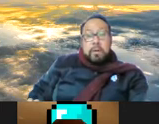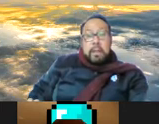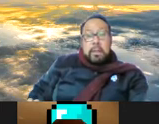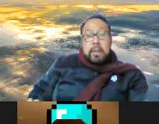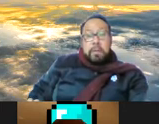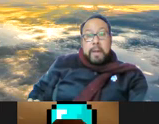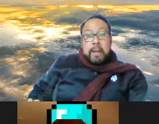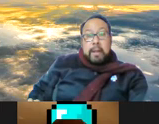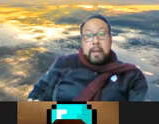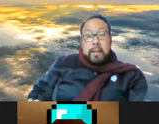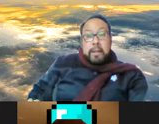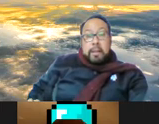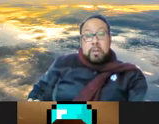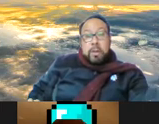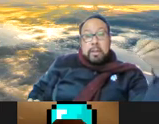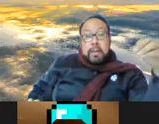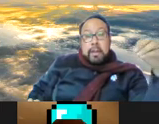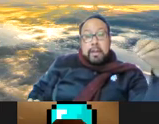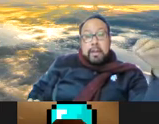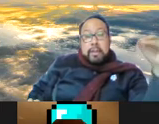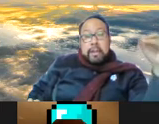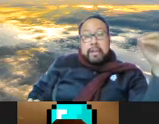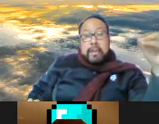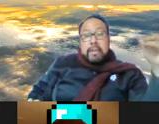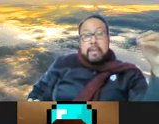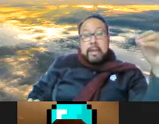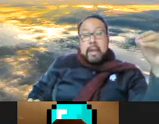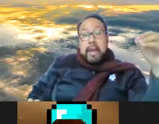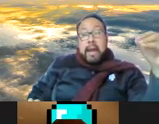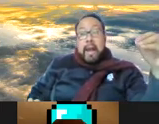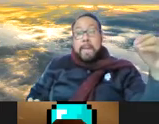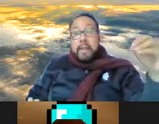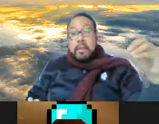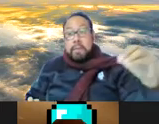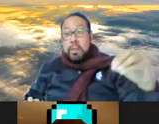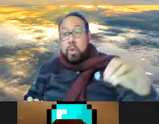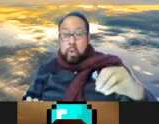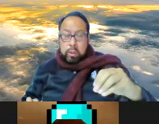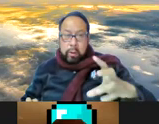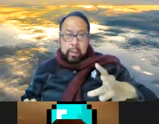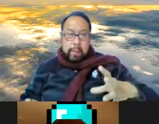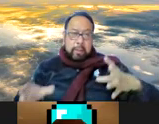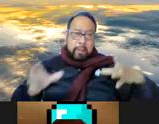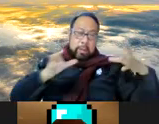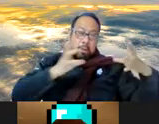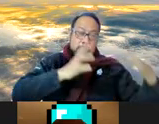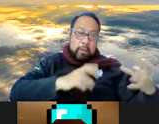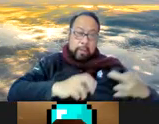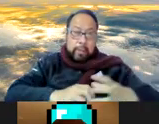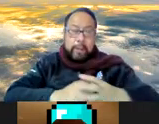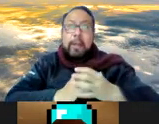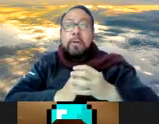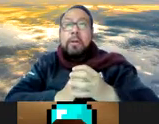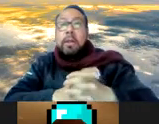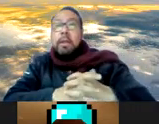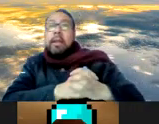limitado que tendremos para leerla y suele ser de 15 a 20 minutos. ¿Se acuerdan que también se lo había dicho el